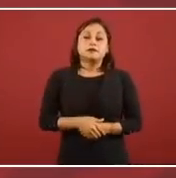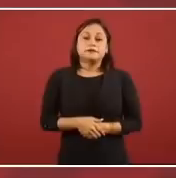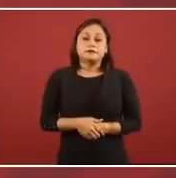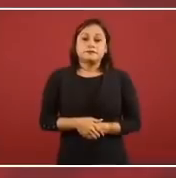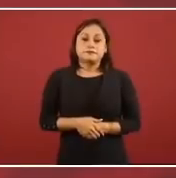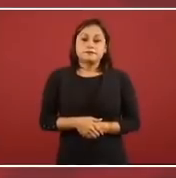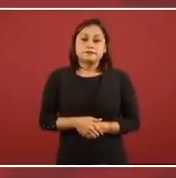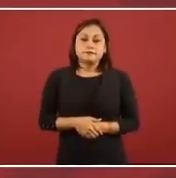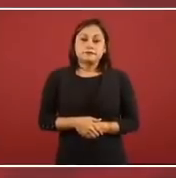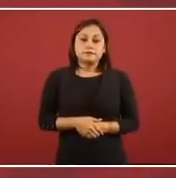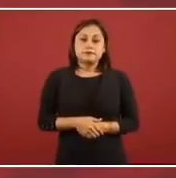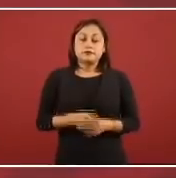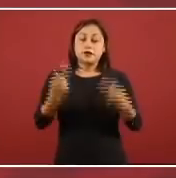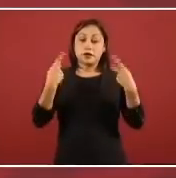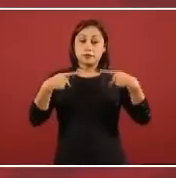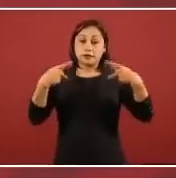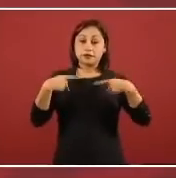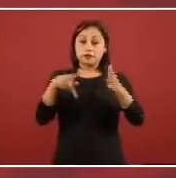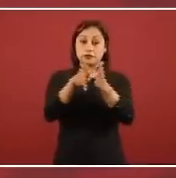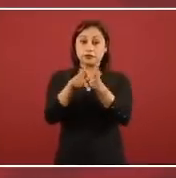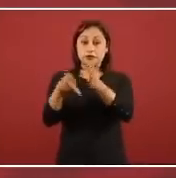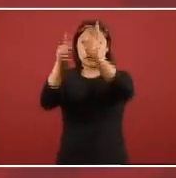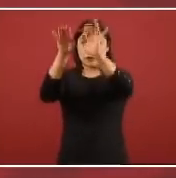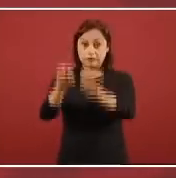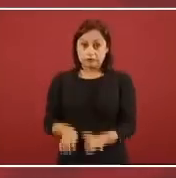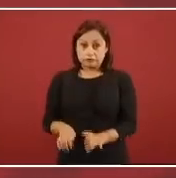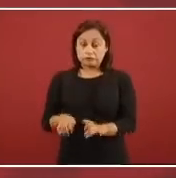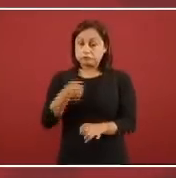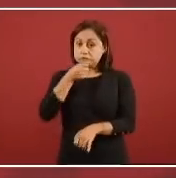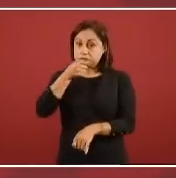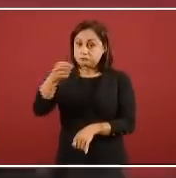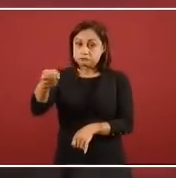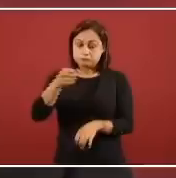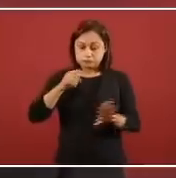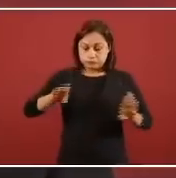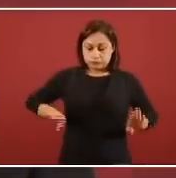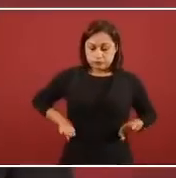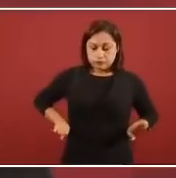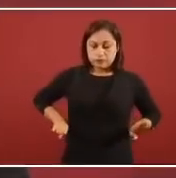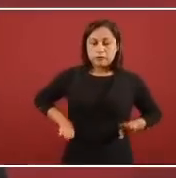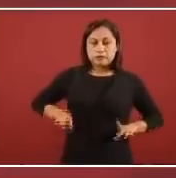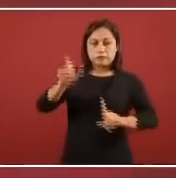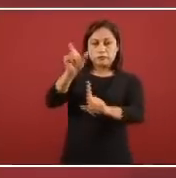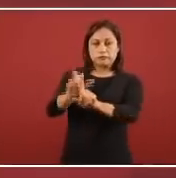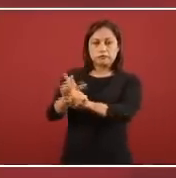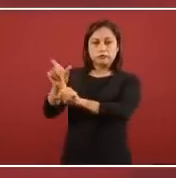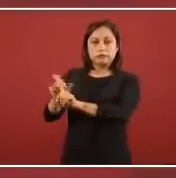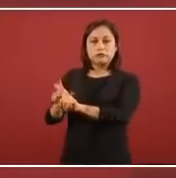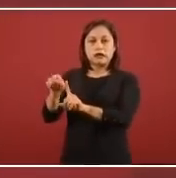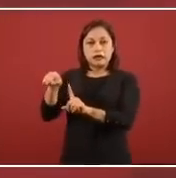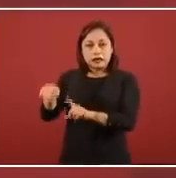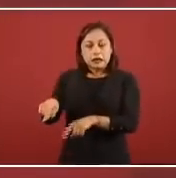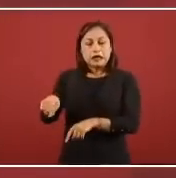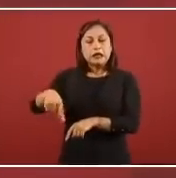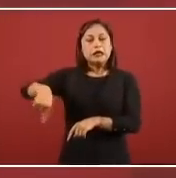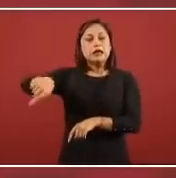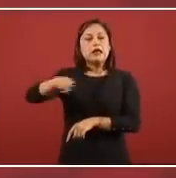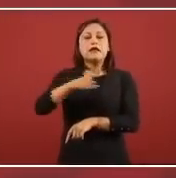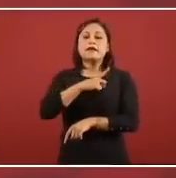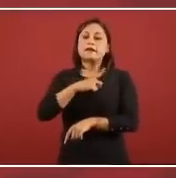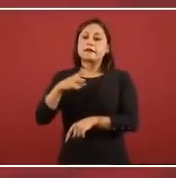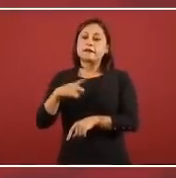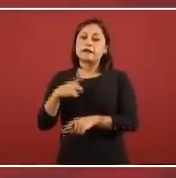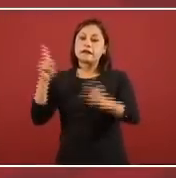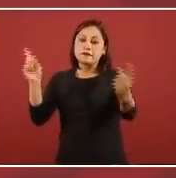el periodista debe estar lo más cercano que se pueda al